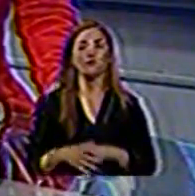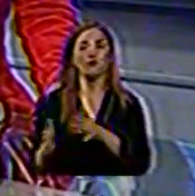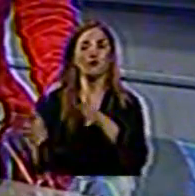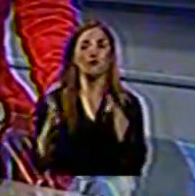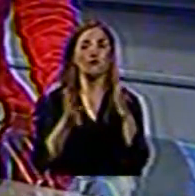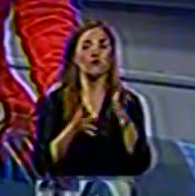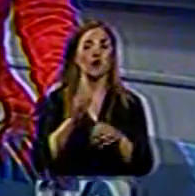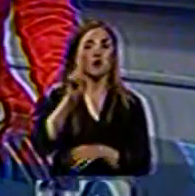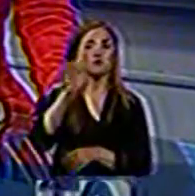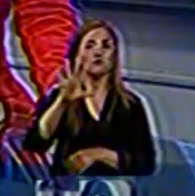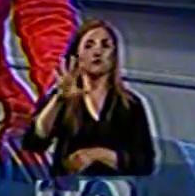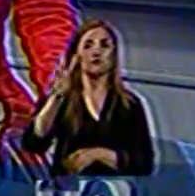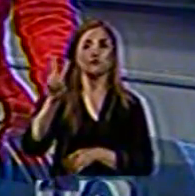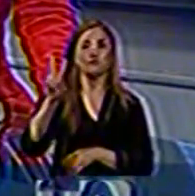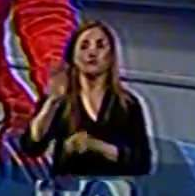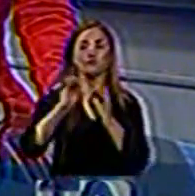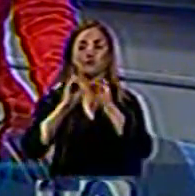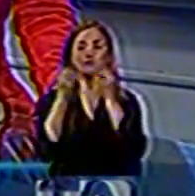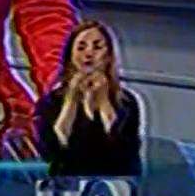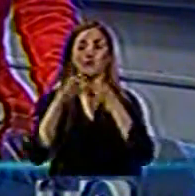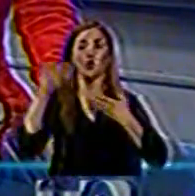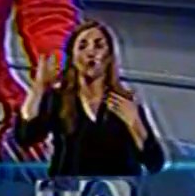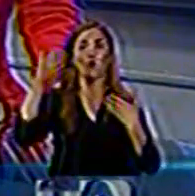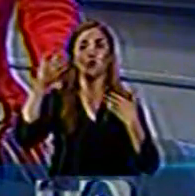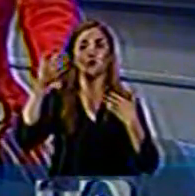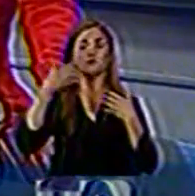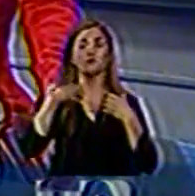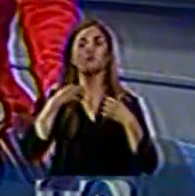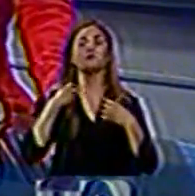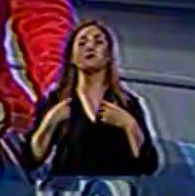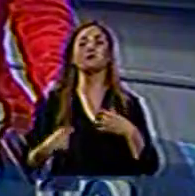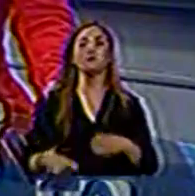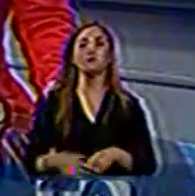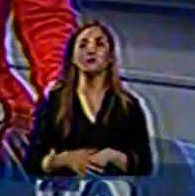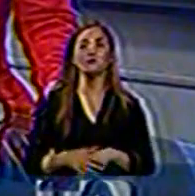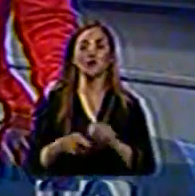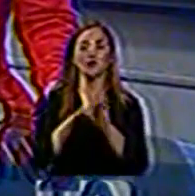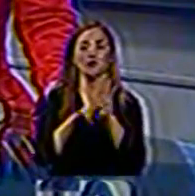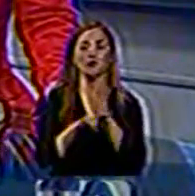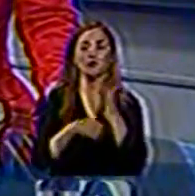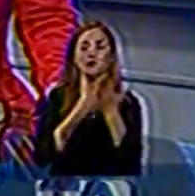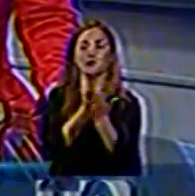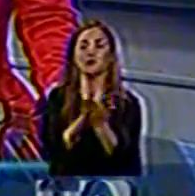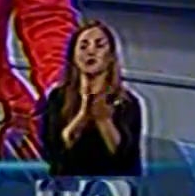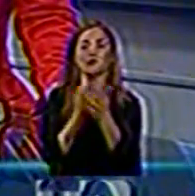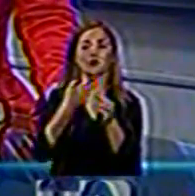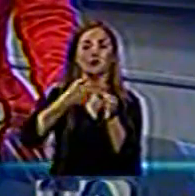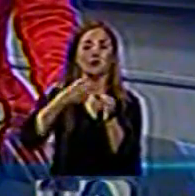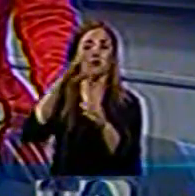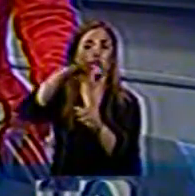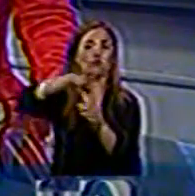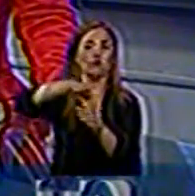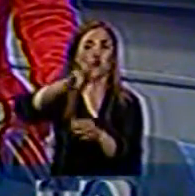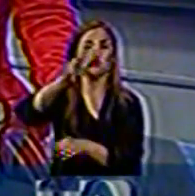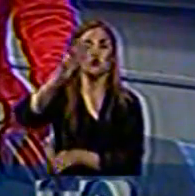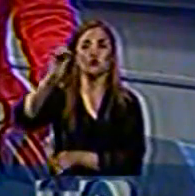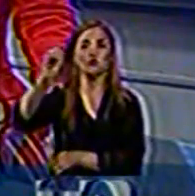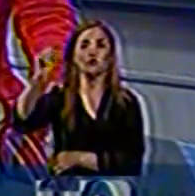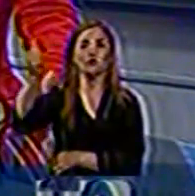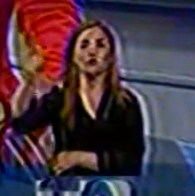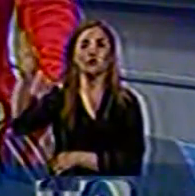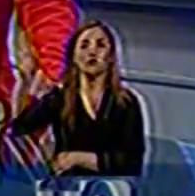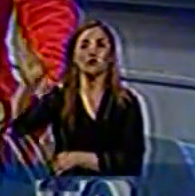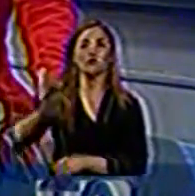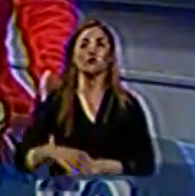En otro tema, 152 organizaciones políticas presentaron sus requisitos para participar en las elecciones seccionales de